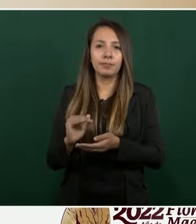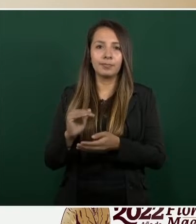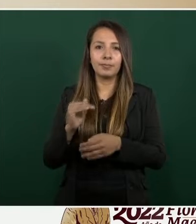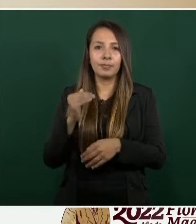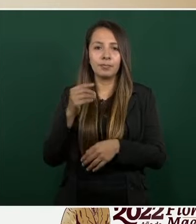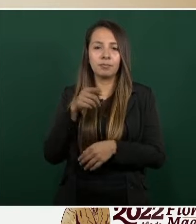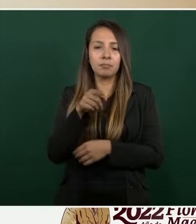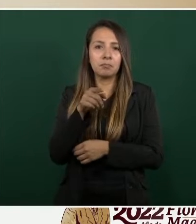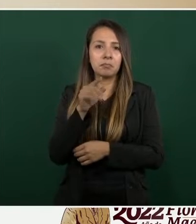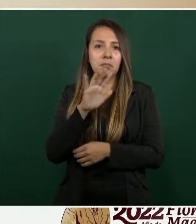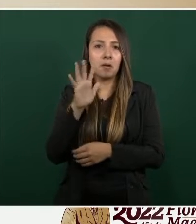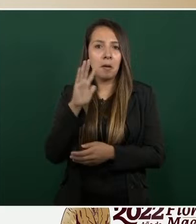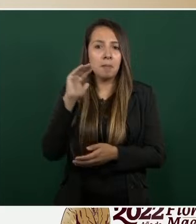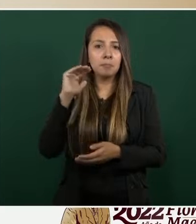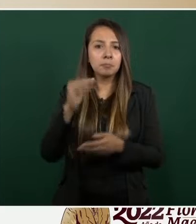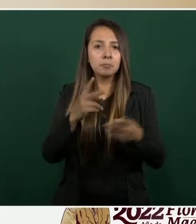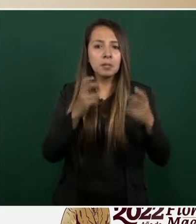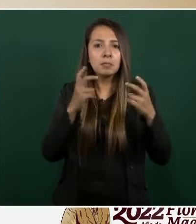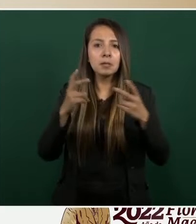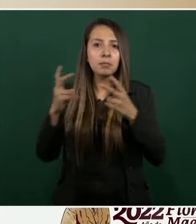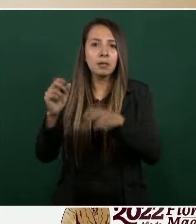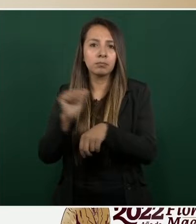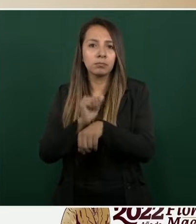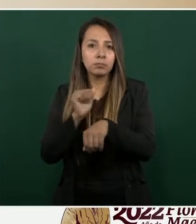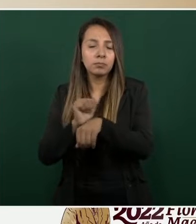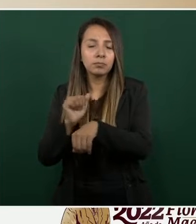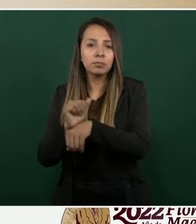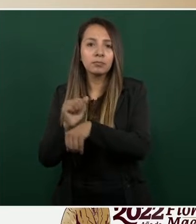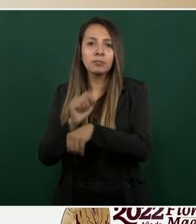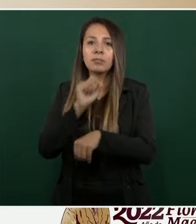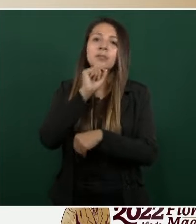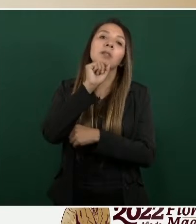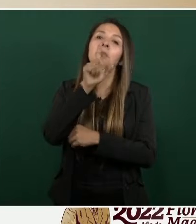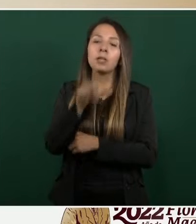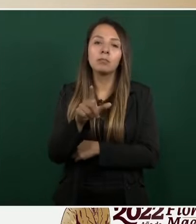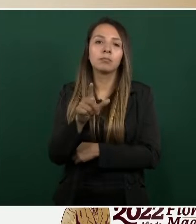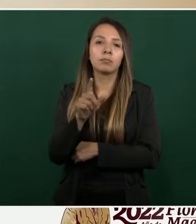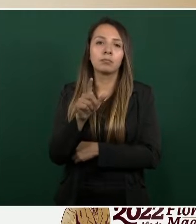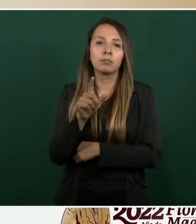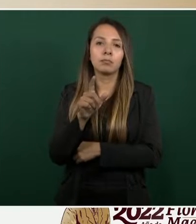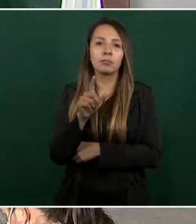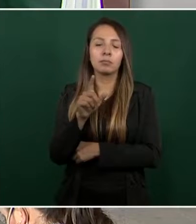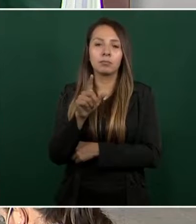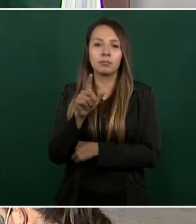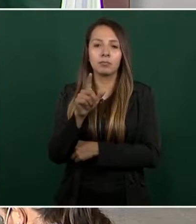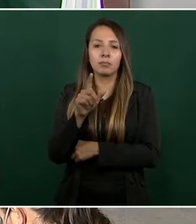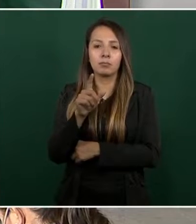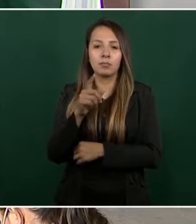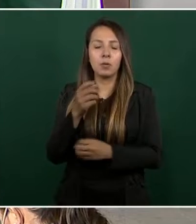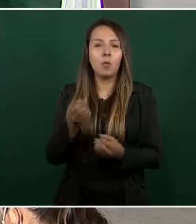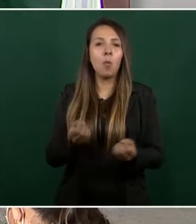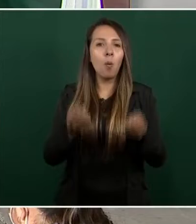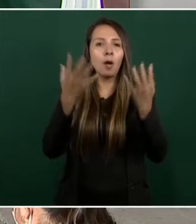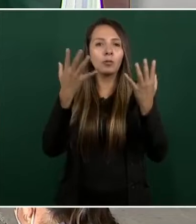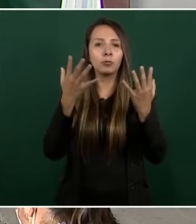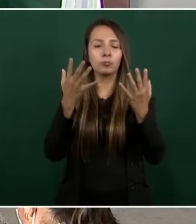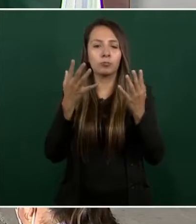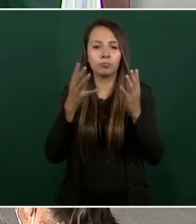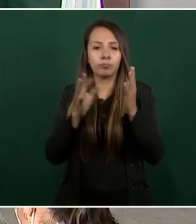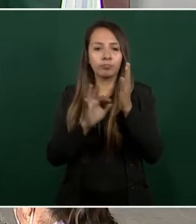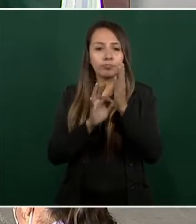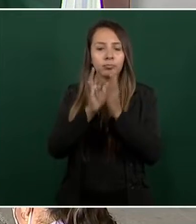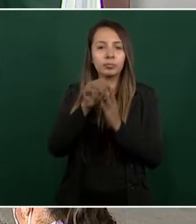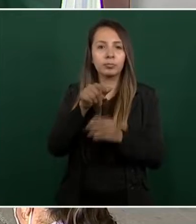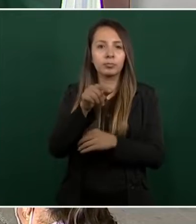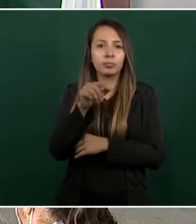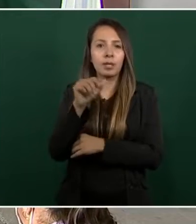delito e incluso en la Asociación en los números que tiene la AMIS